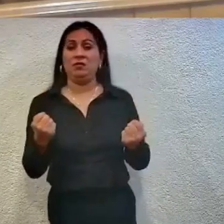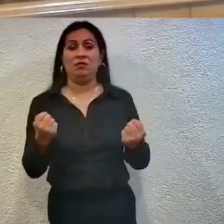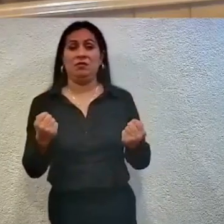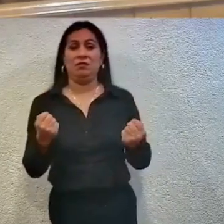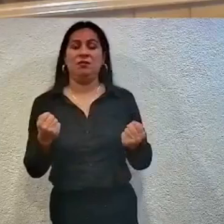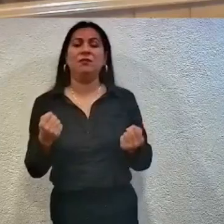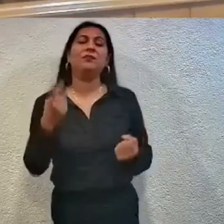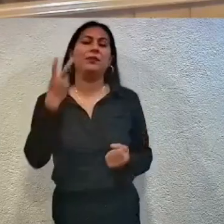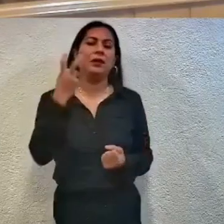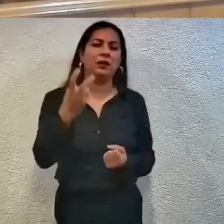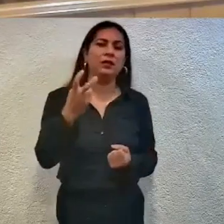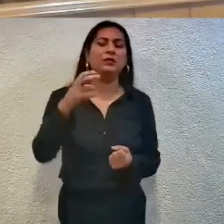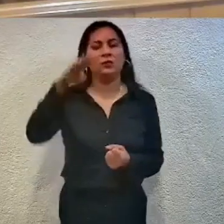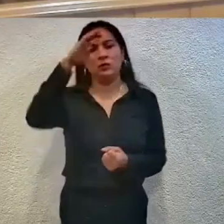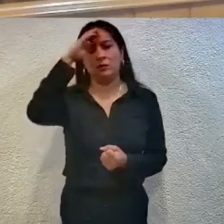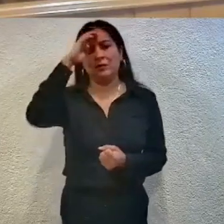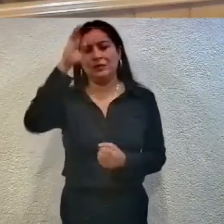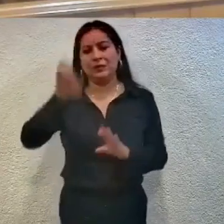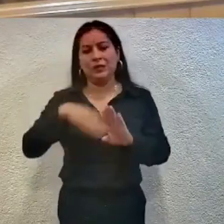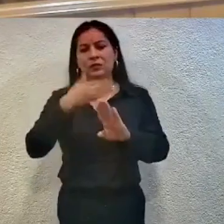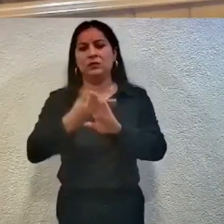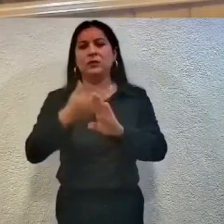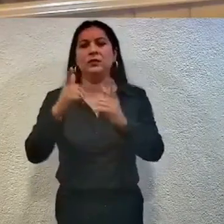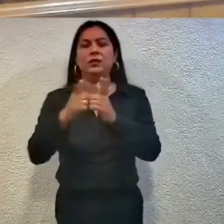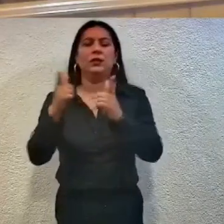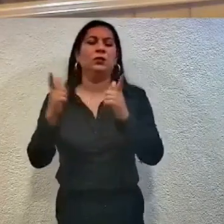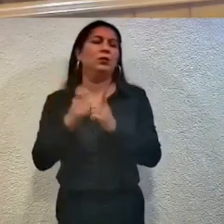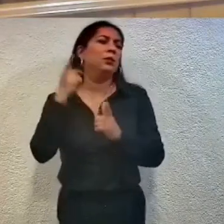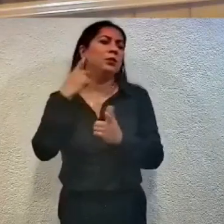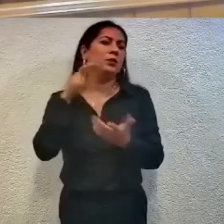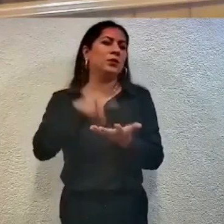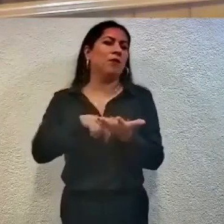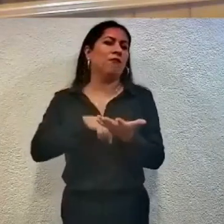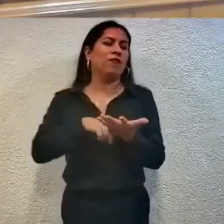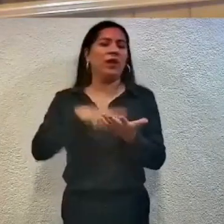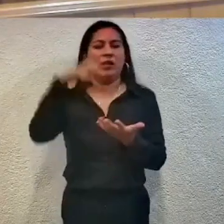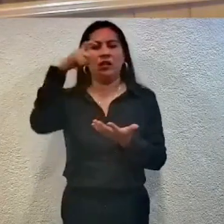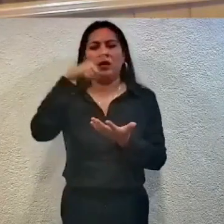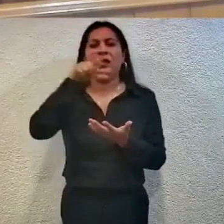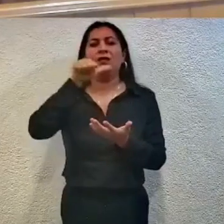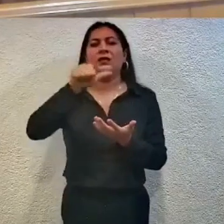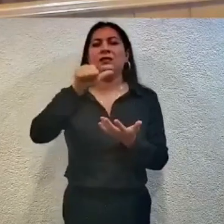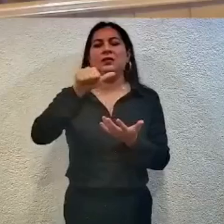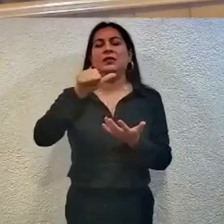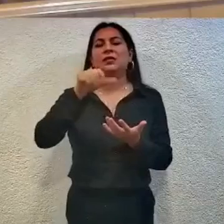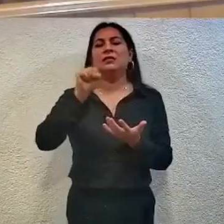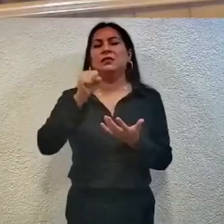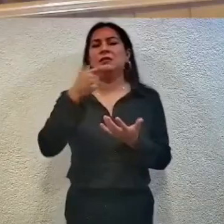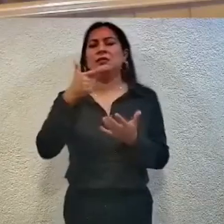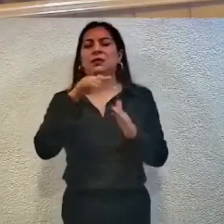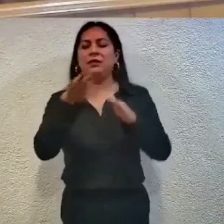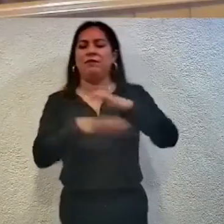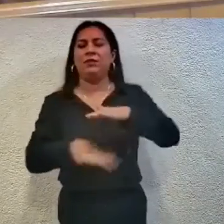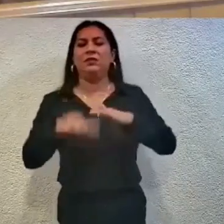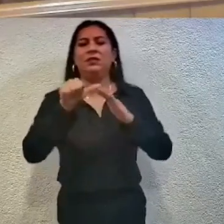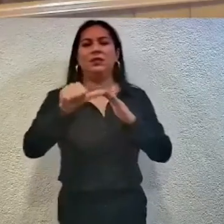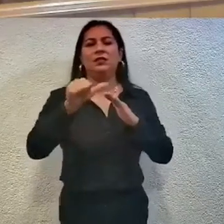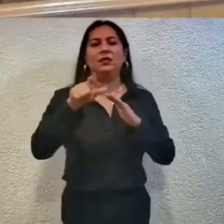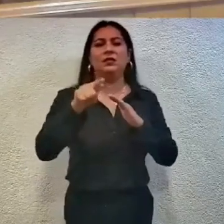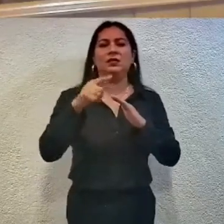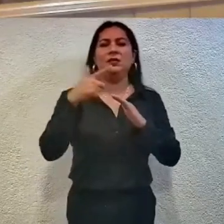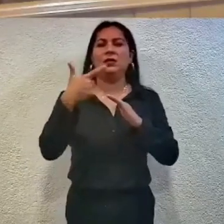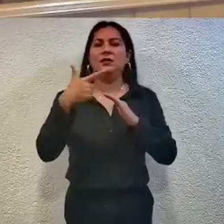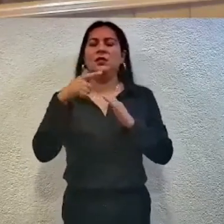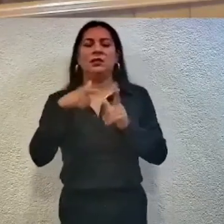términos afines, se considera que los agravios del Partido Verde en torno a las casillas 1667 básica y 1667